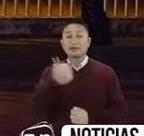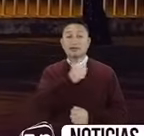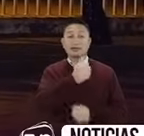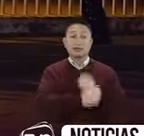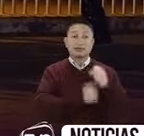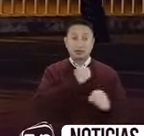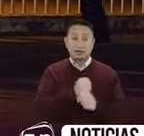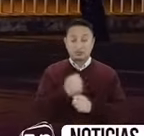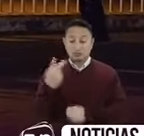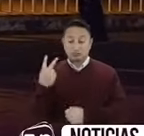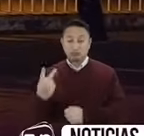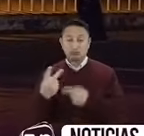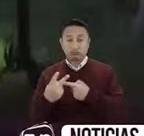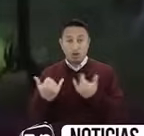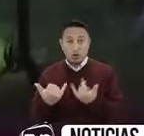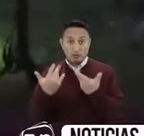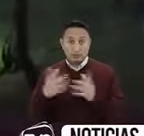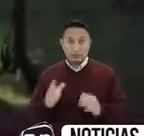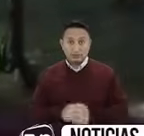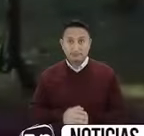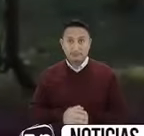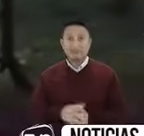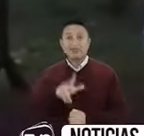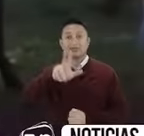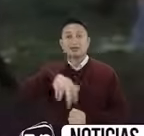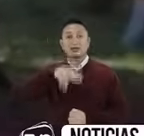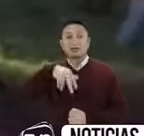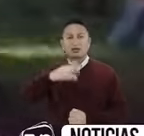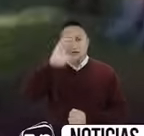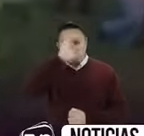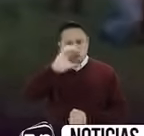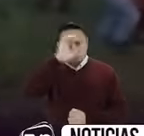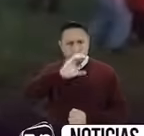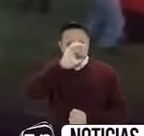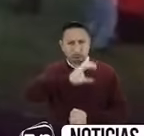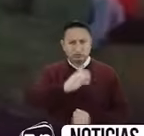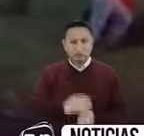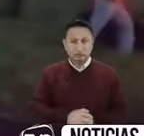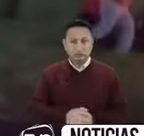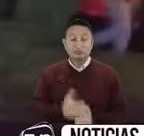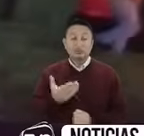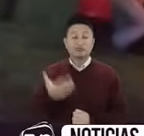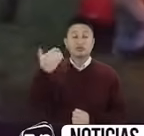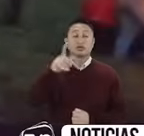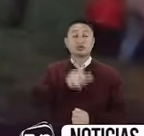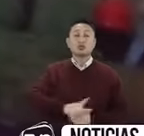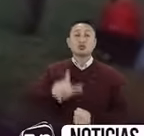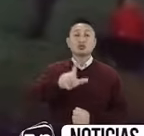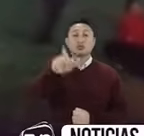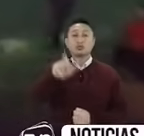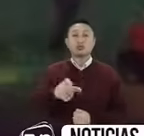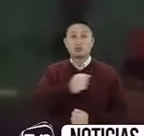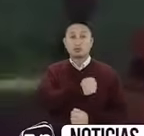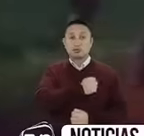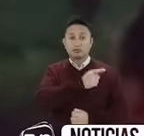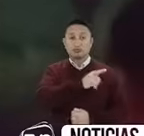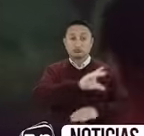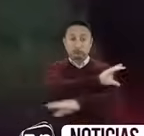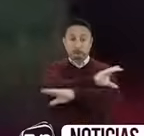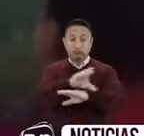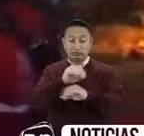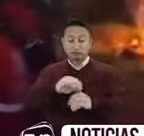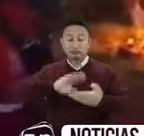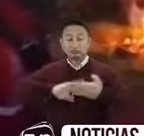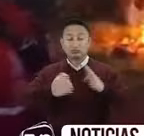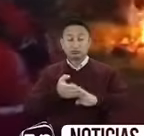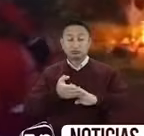manera trágica. Después de 3 meses y medio de buscarla sin cesar, la noche del pasado lunes, el propietario de este terreno, ubicado en la comunidad fronteriza de